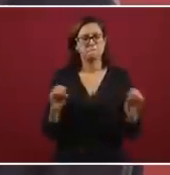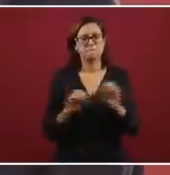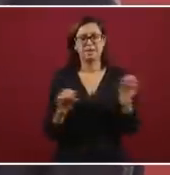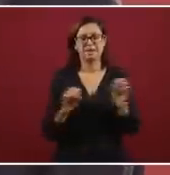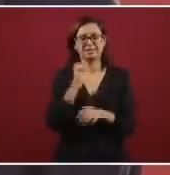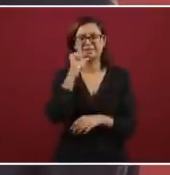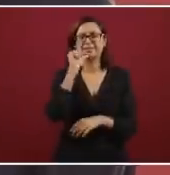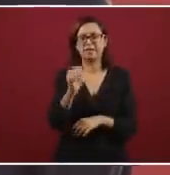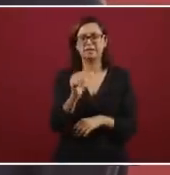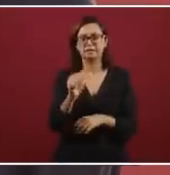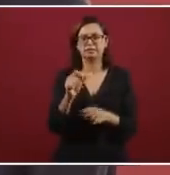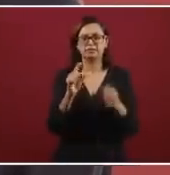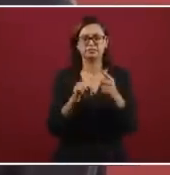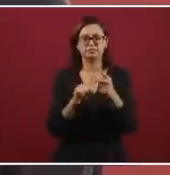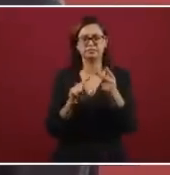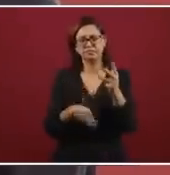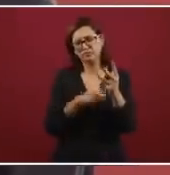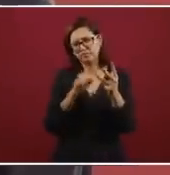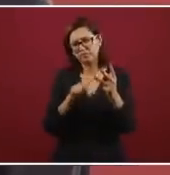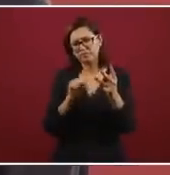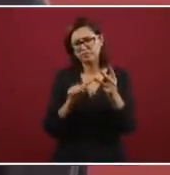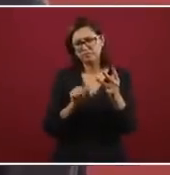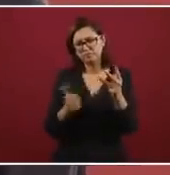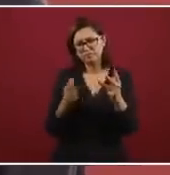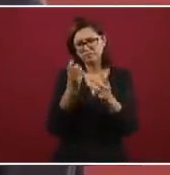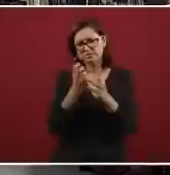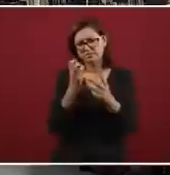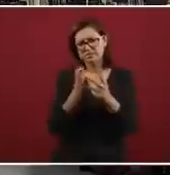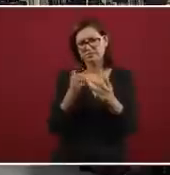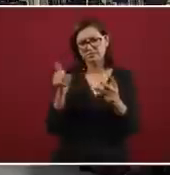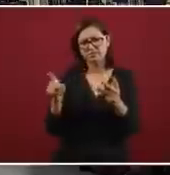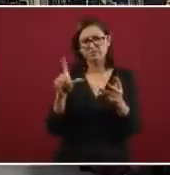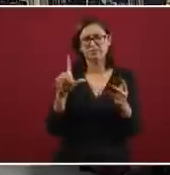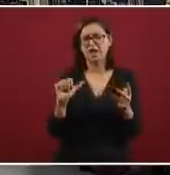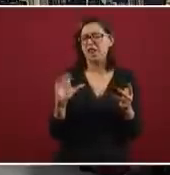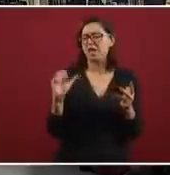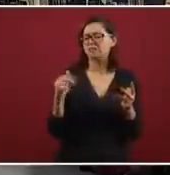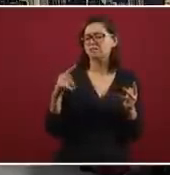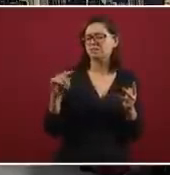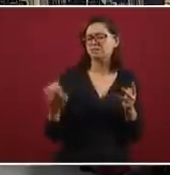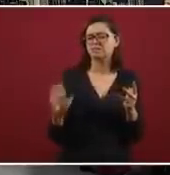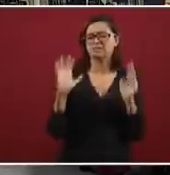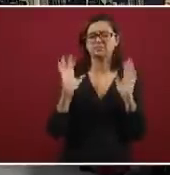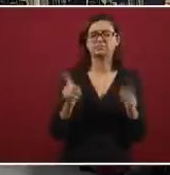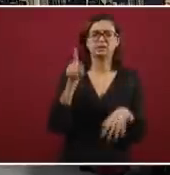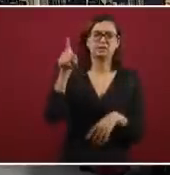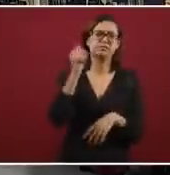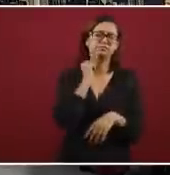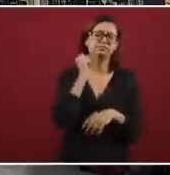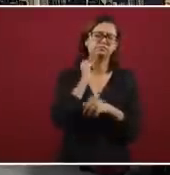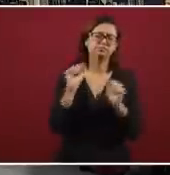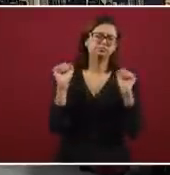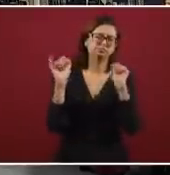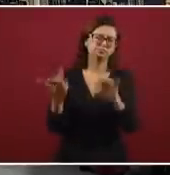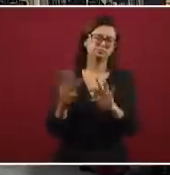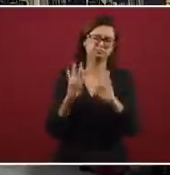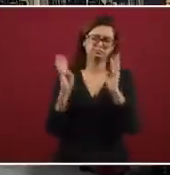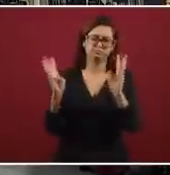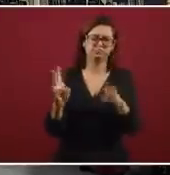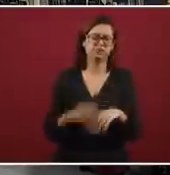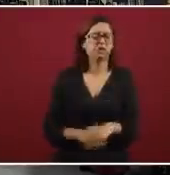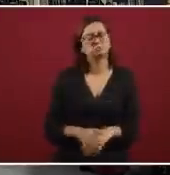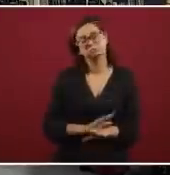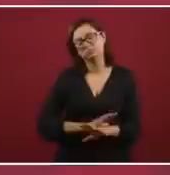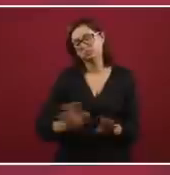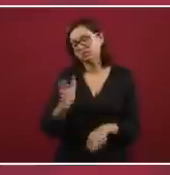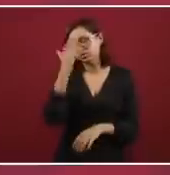es lo que puedo decir. Pero hablaste de otra. De la coordinadora que está ya fuera ahí en el Senado de la República. Pues es su